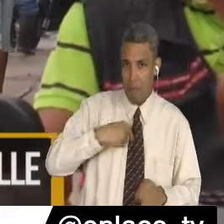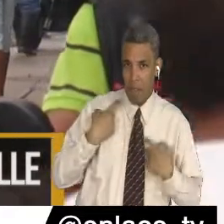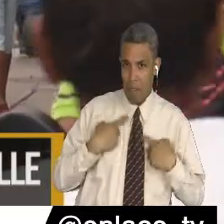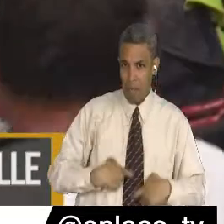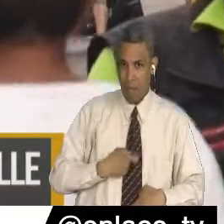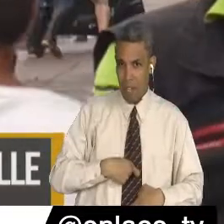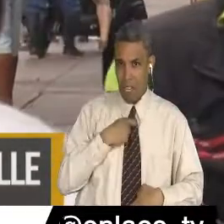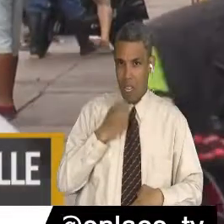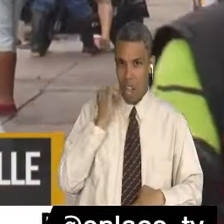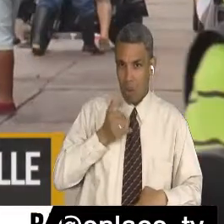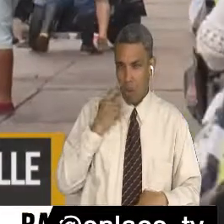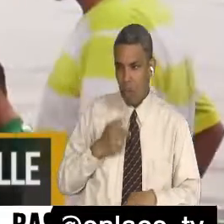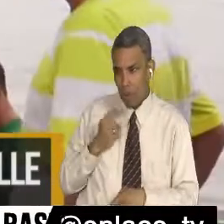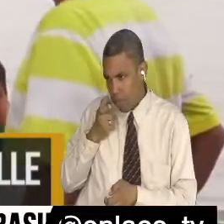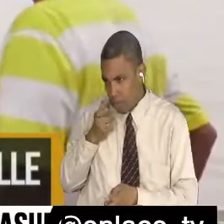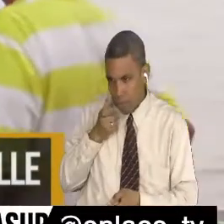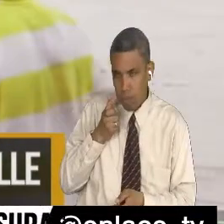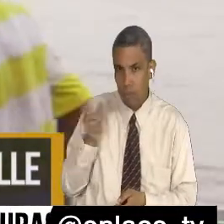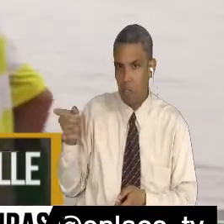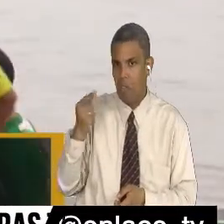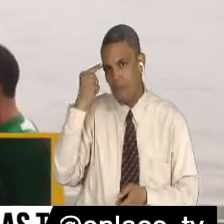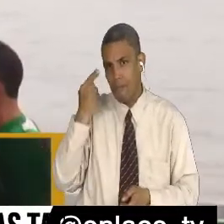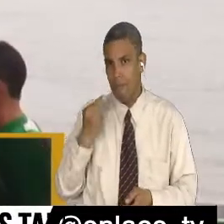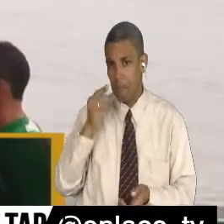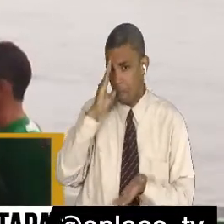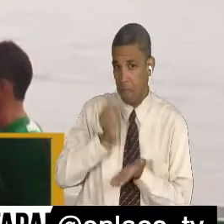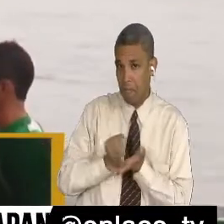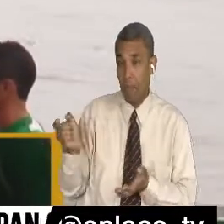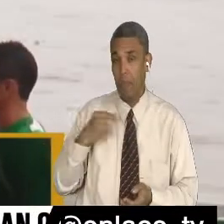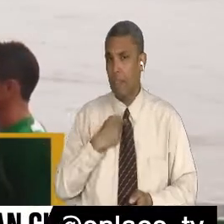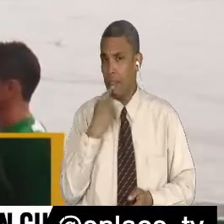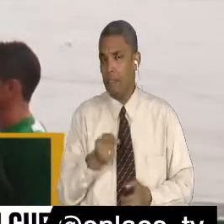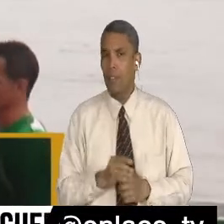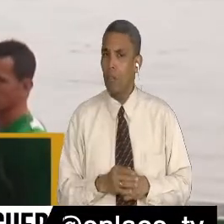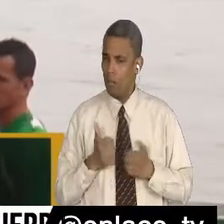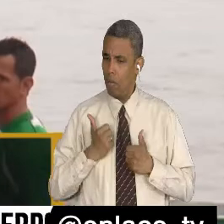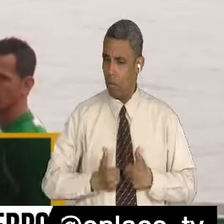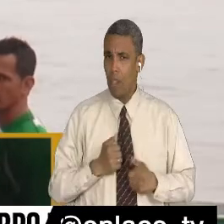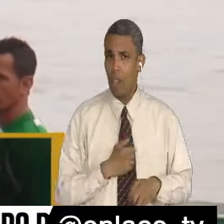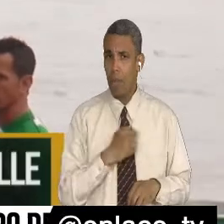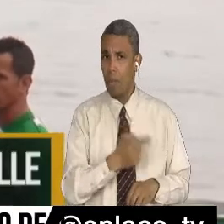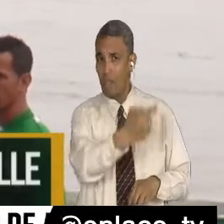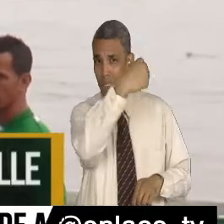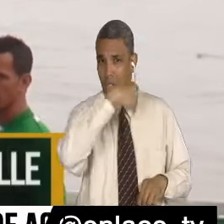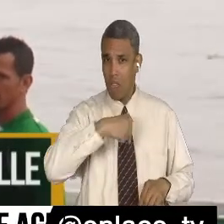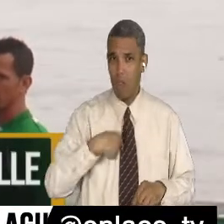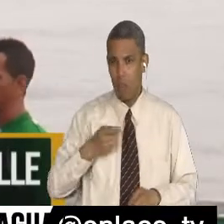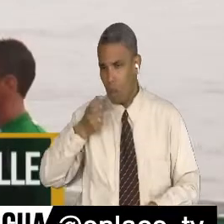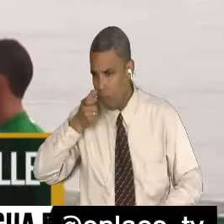y distribución de esta especie. Todo a control, pues marche bien, para no venir y ser atropellado